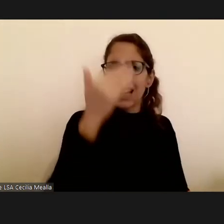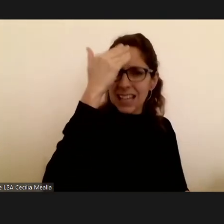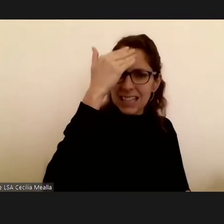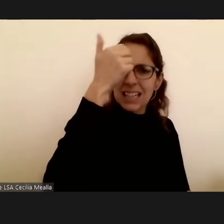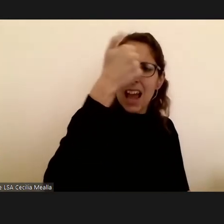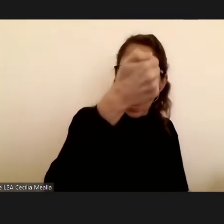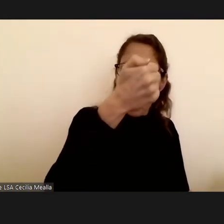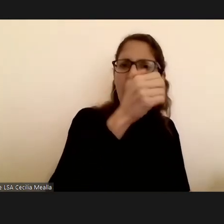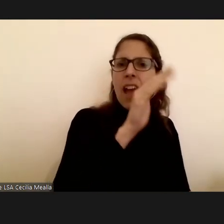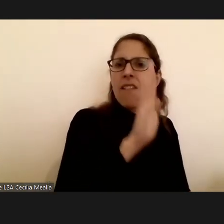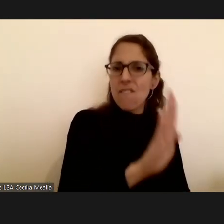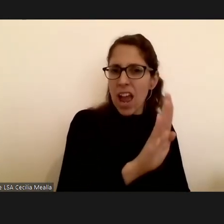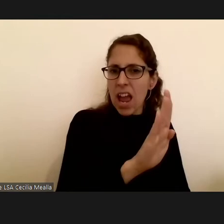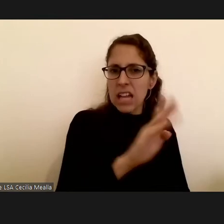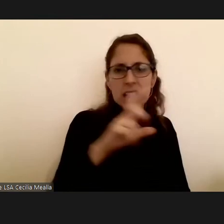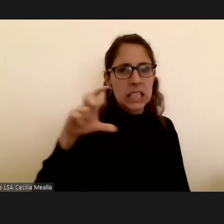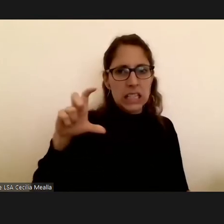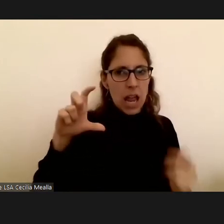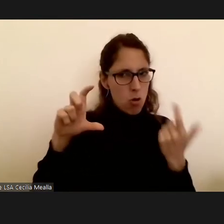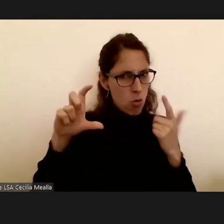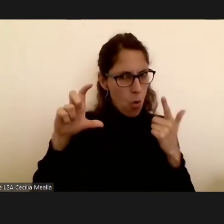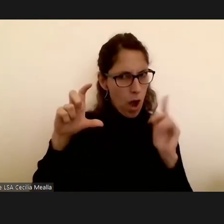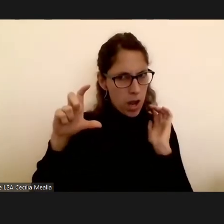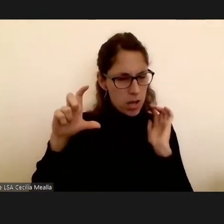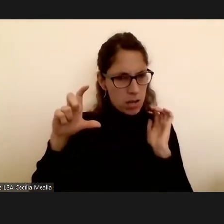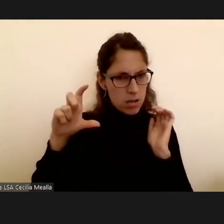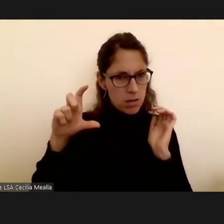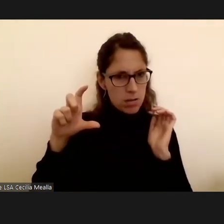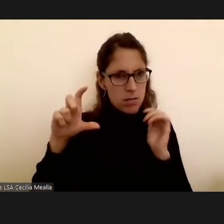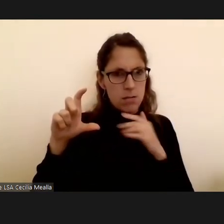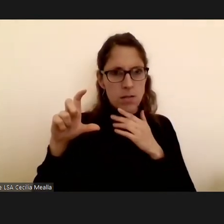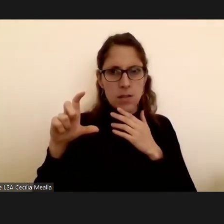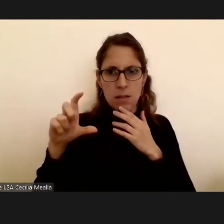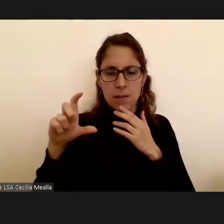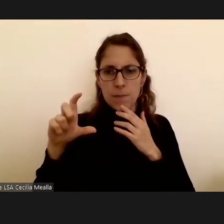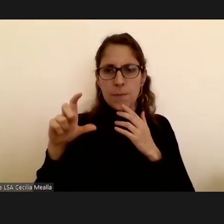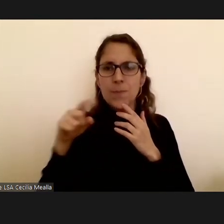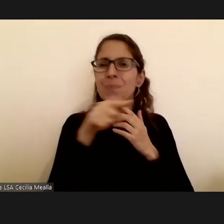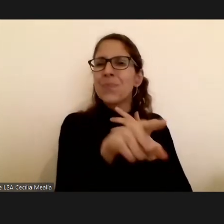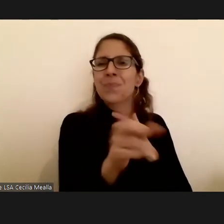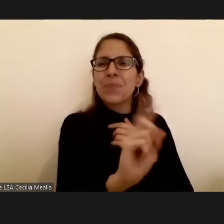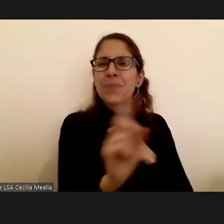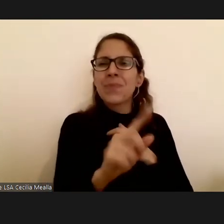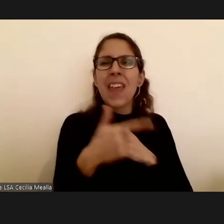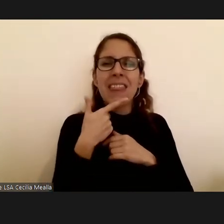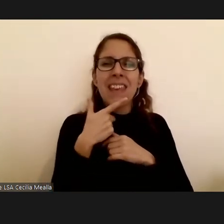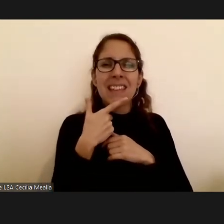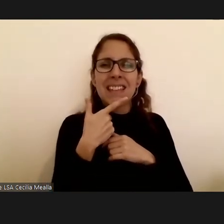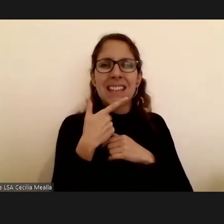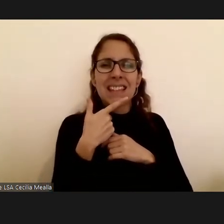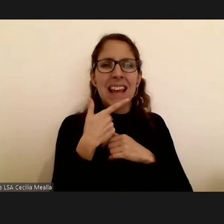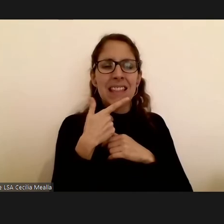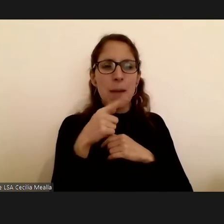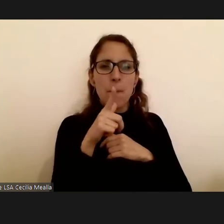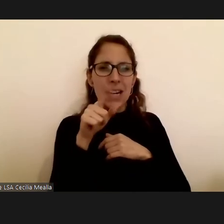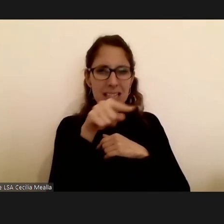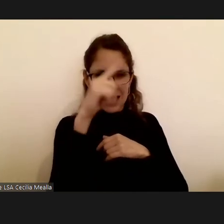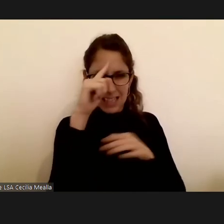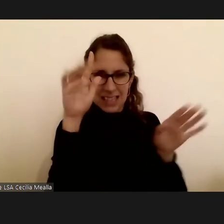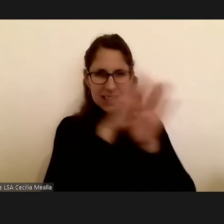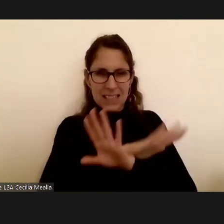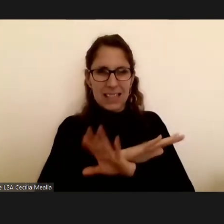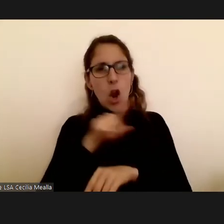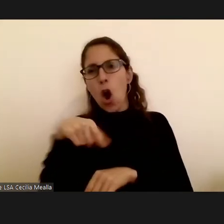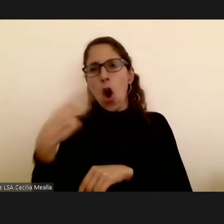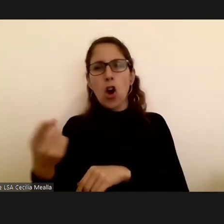15C? No, A ver, no. Está leyendo la 17, profe, me parece. La última de todo. La siguiente Por fotografía